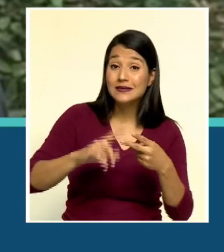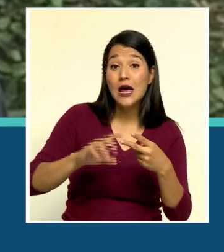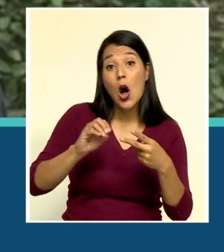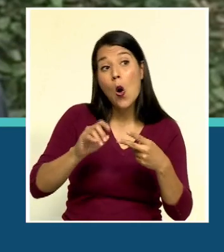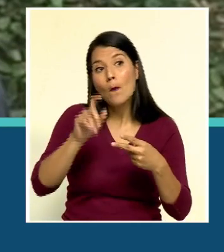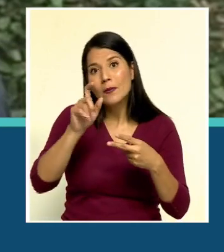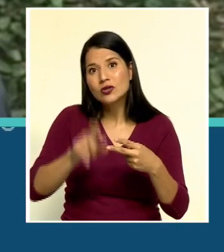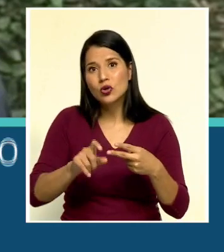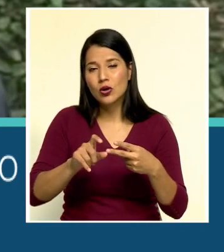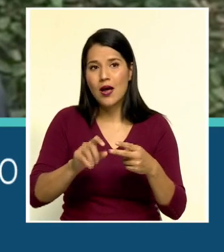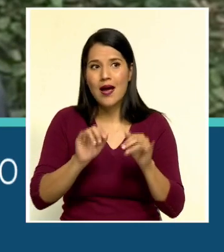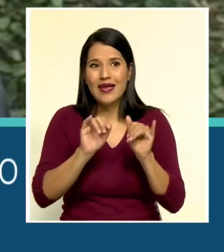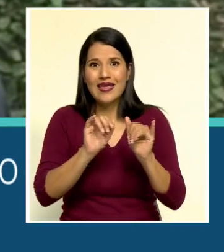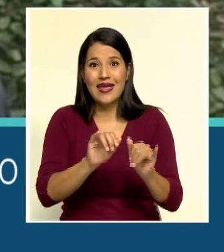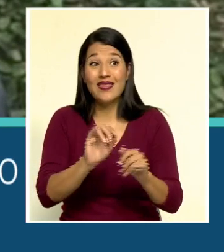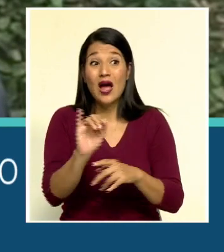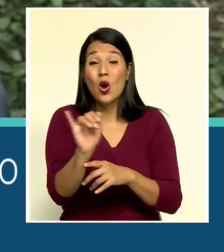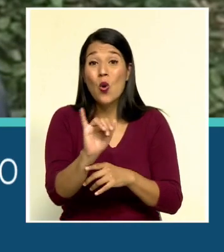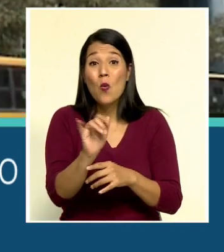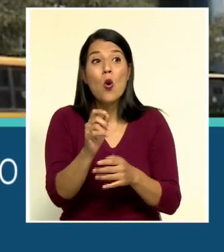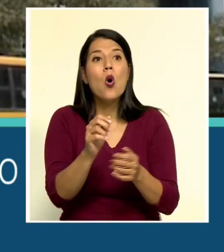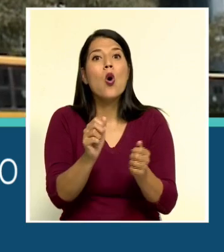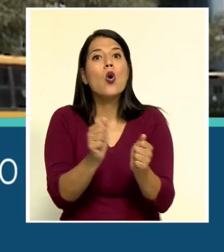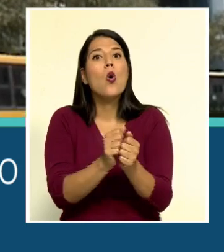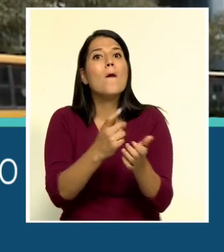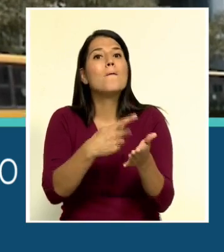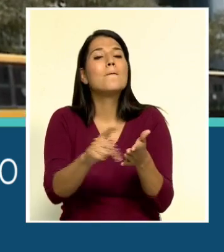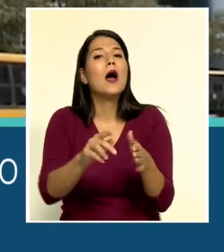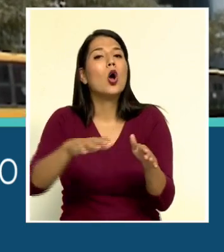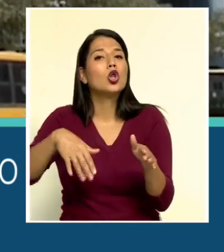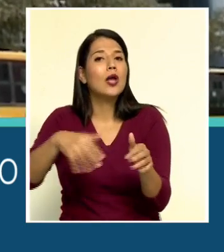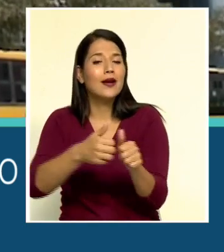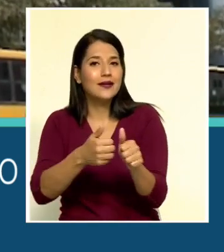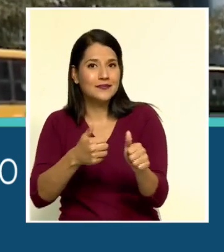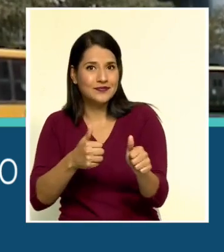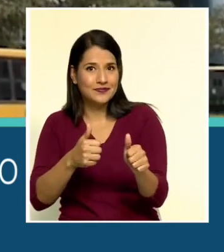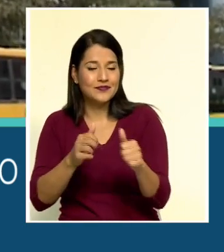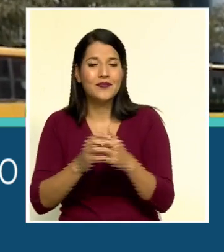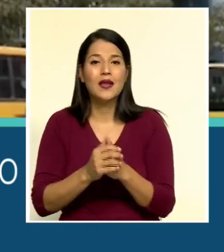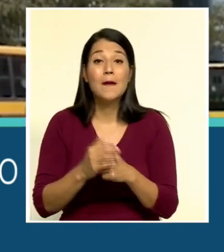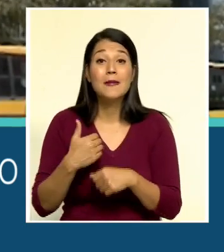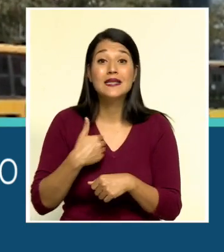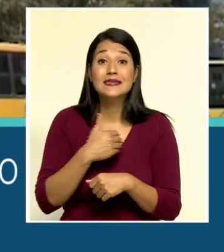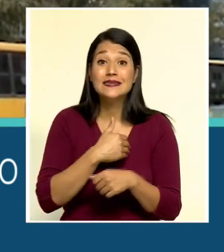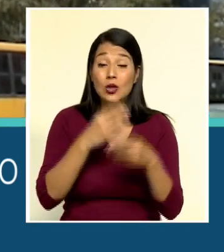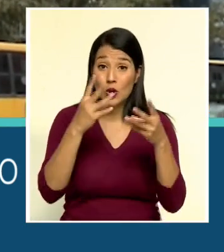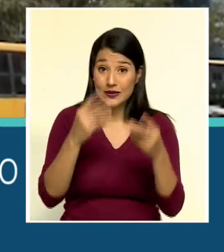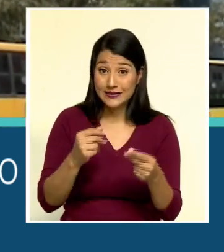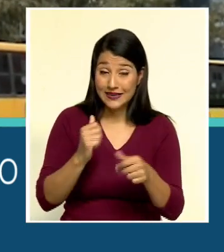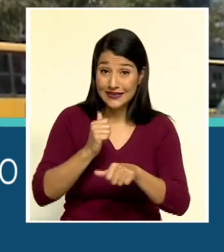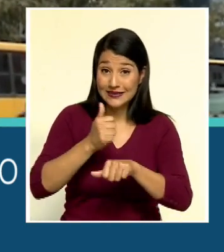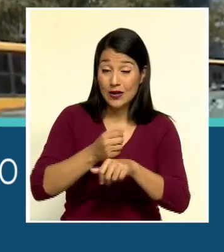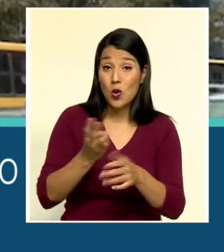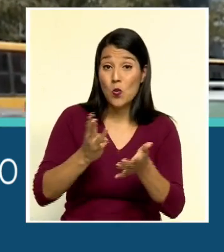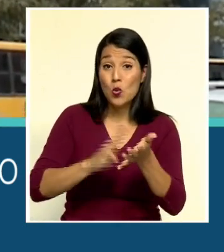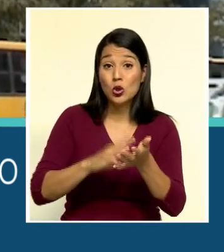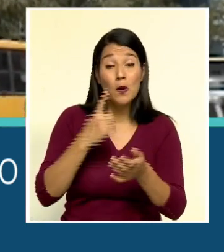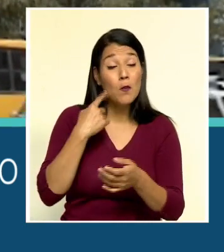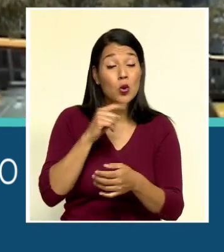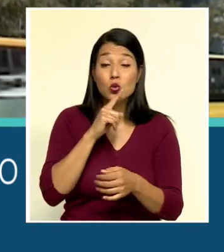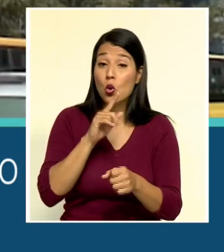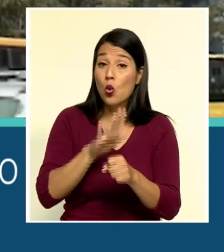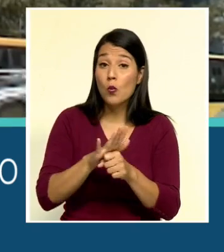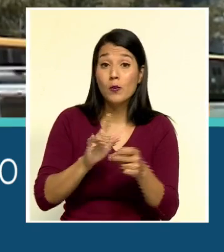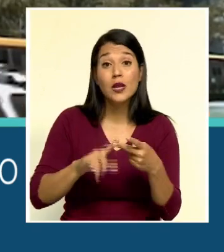personas quedarán como morosos ante Hacienda. El Ministerio de Hacienda ha establecido multas por omisión o incumplimiento por parte de